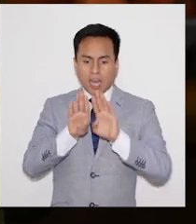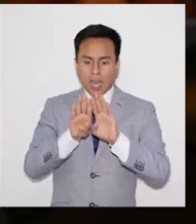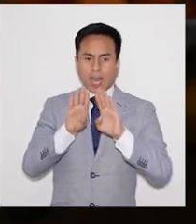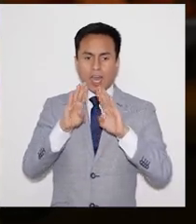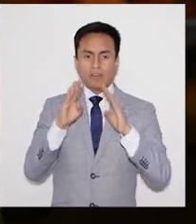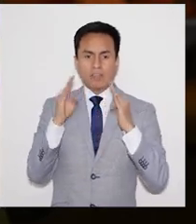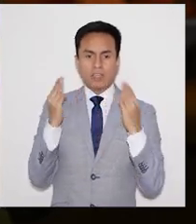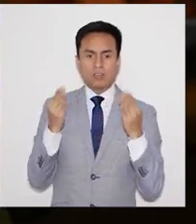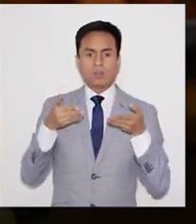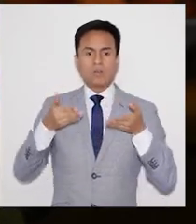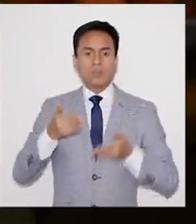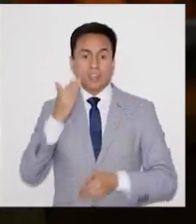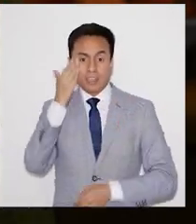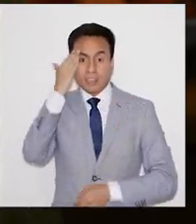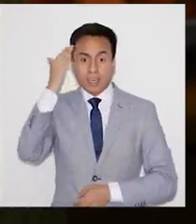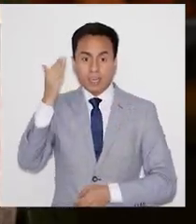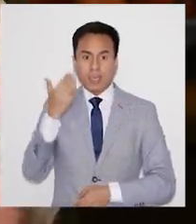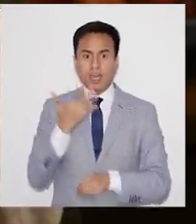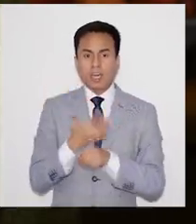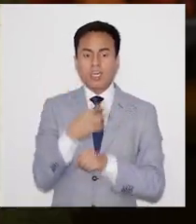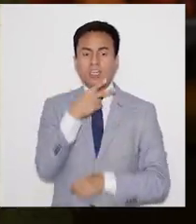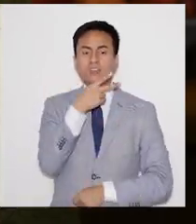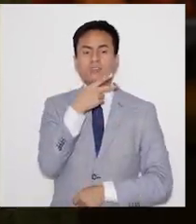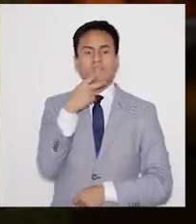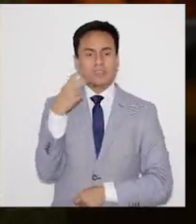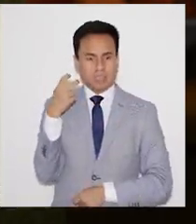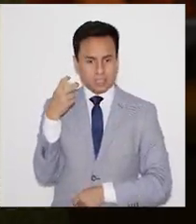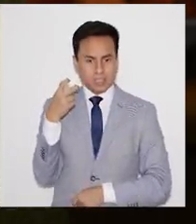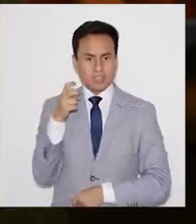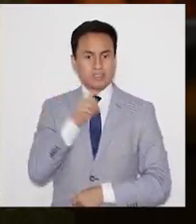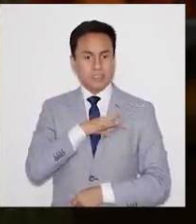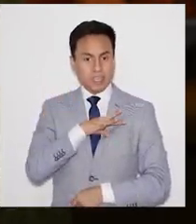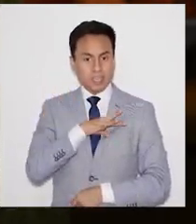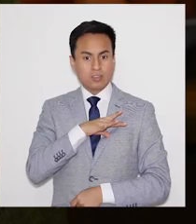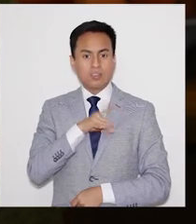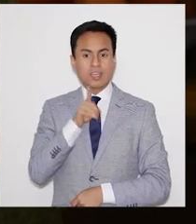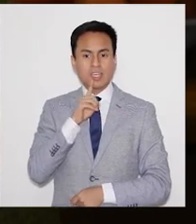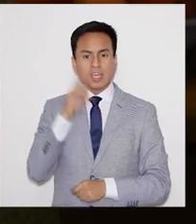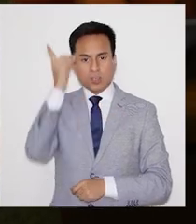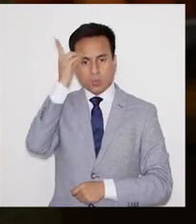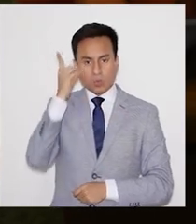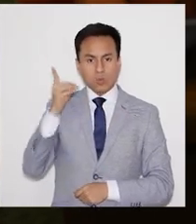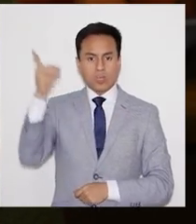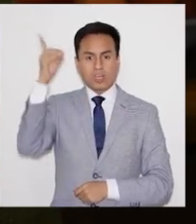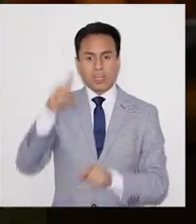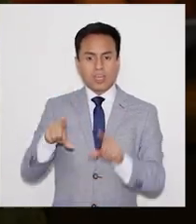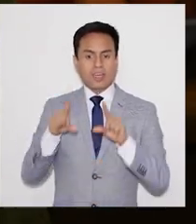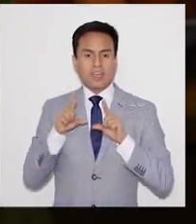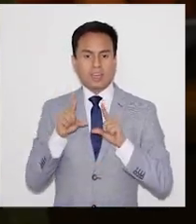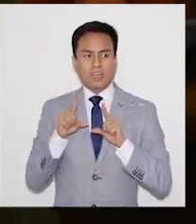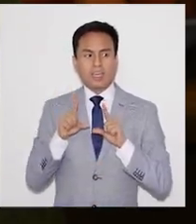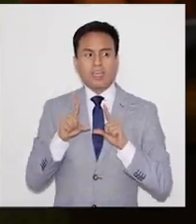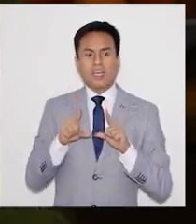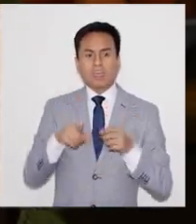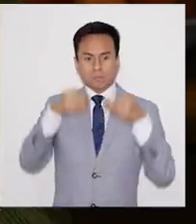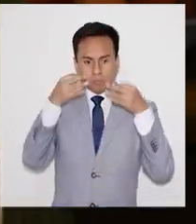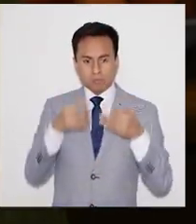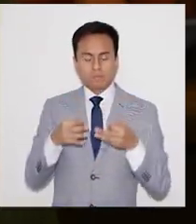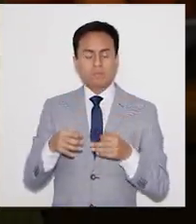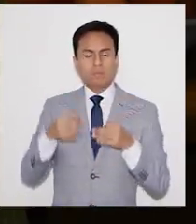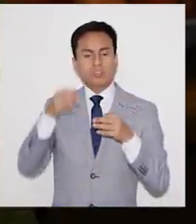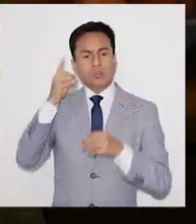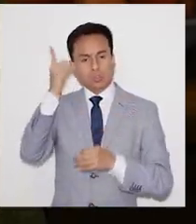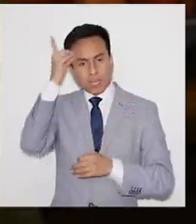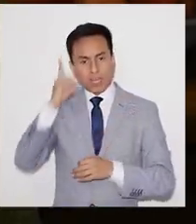abriendo, y hoy día hay como 200 chilenos que tienen un doctorado, no una estadía, sino un